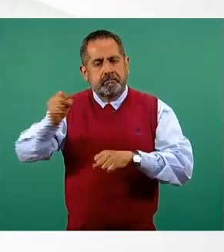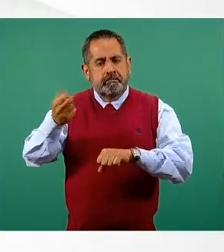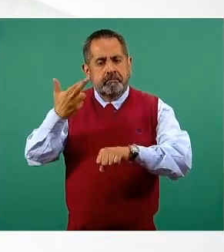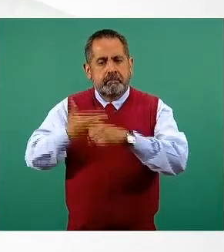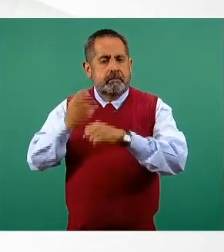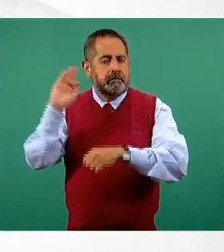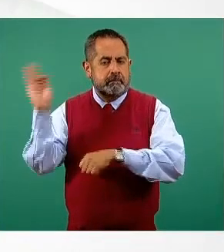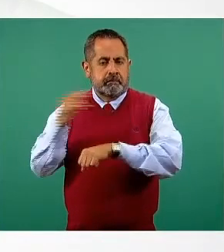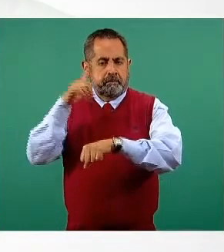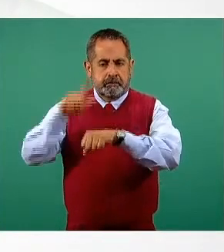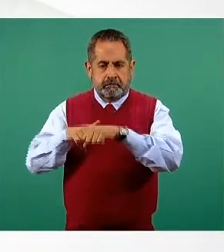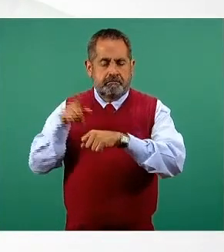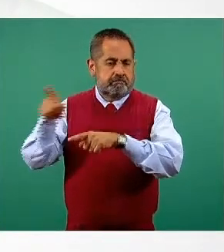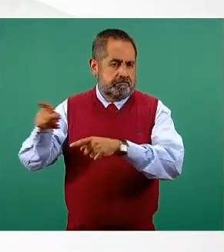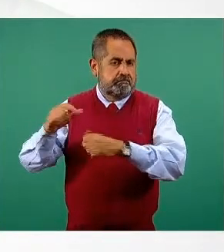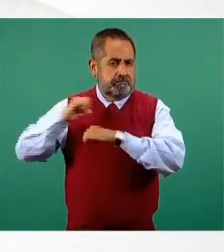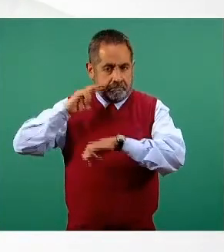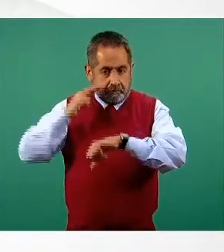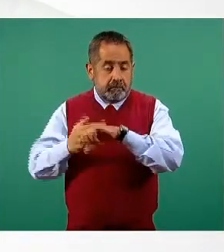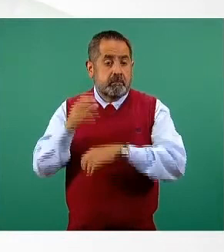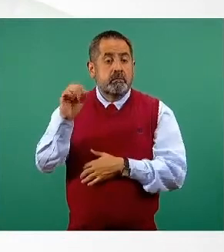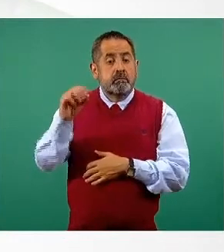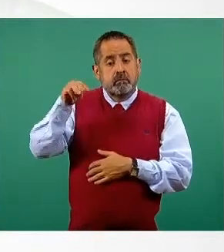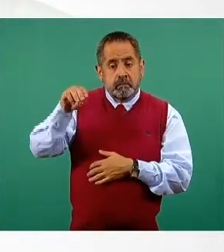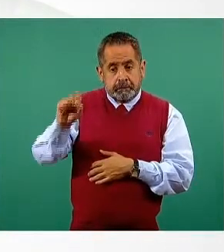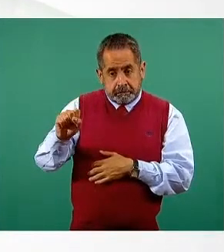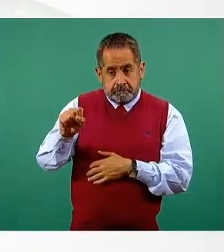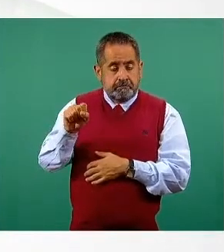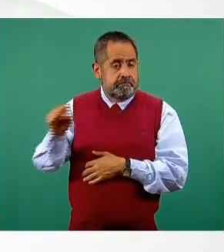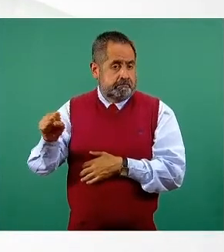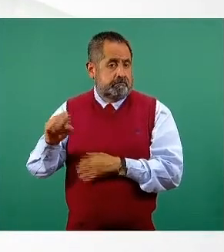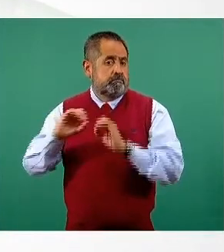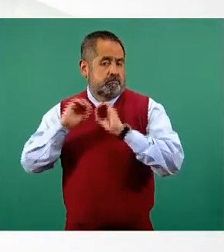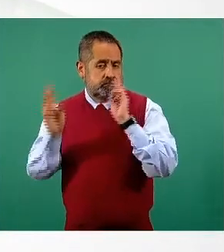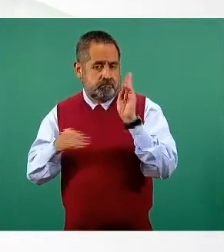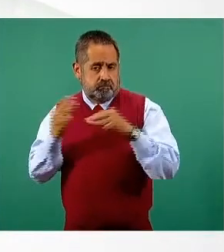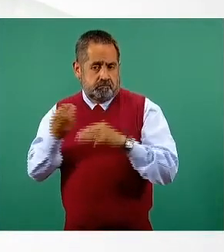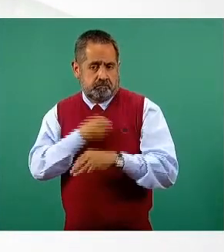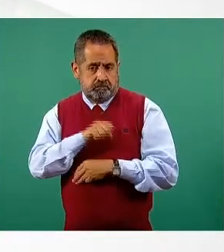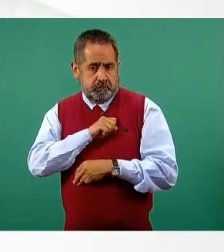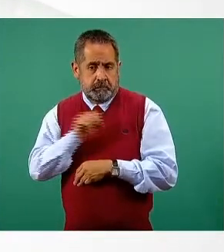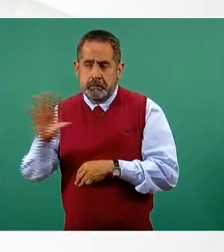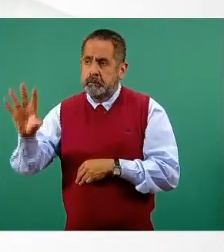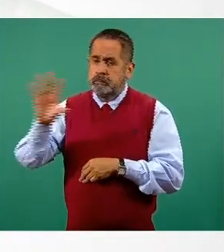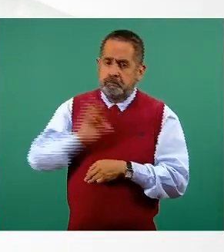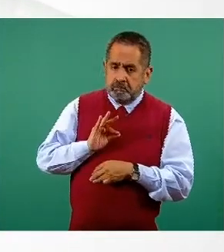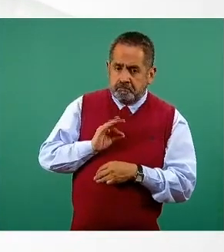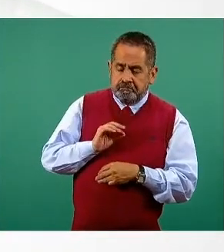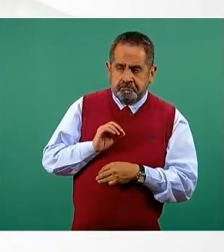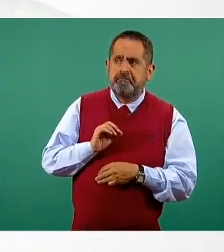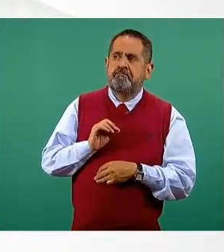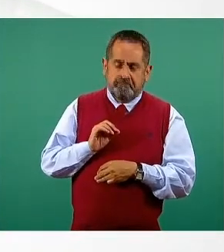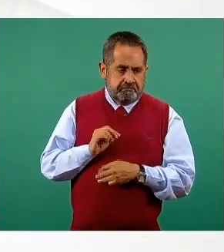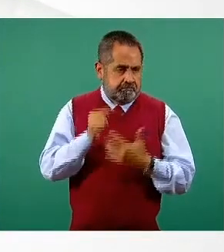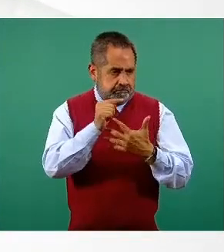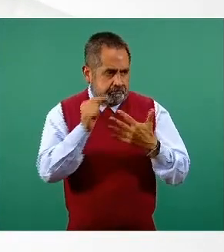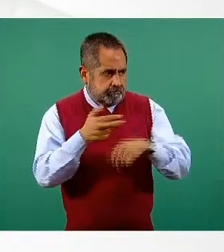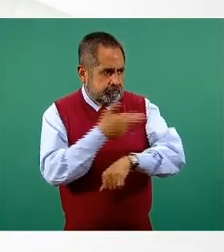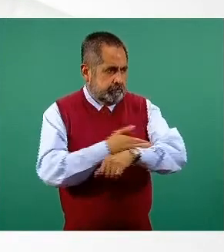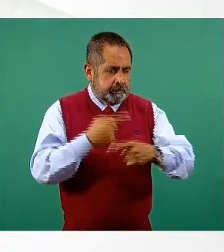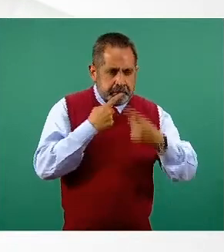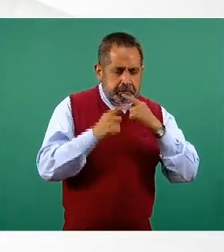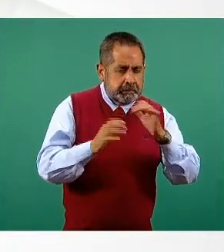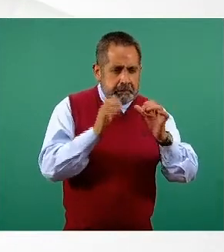Federal, de la Organización Mundial de la Salud, pues establecimos acciones iniciales de coordinación,